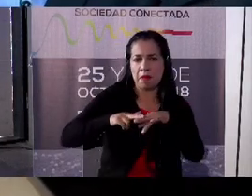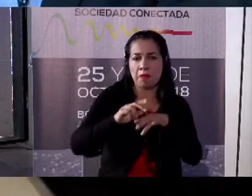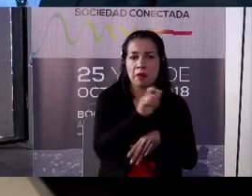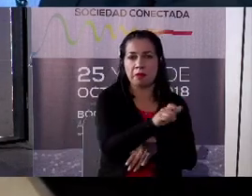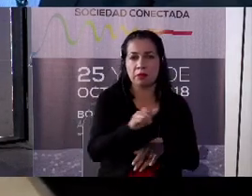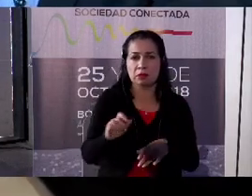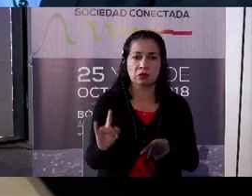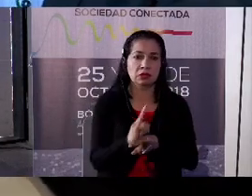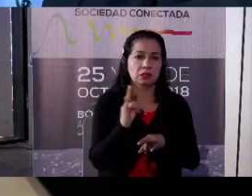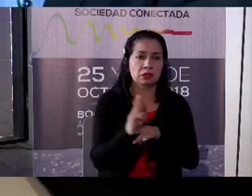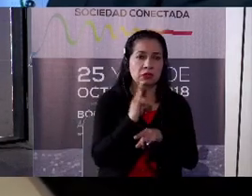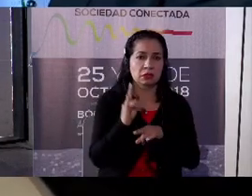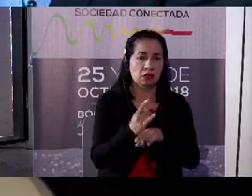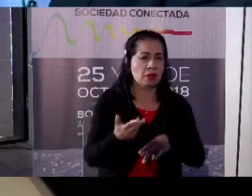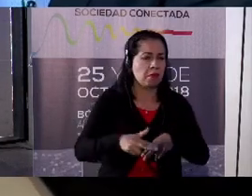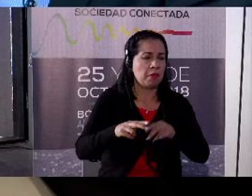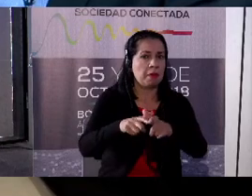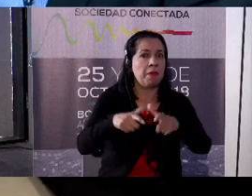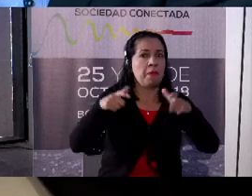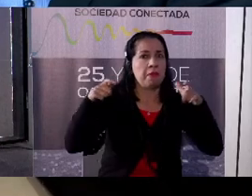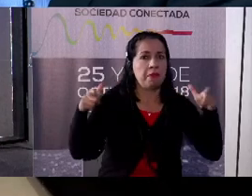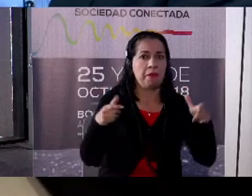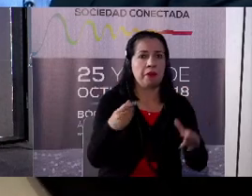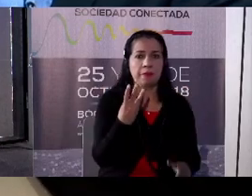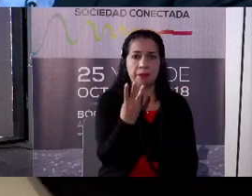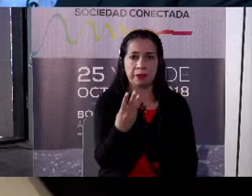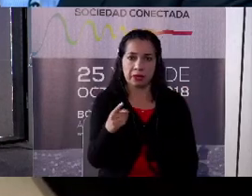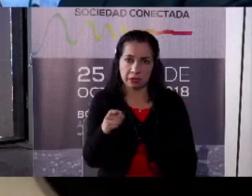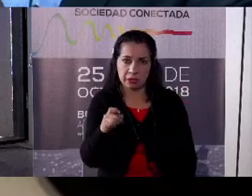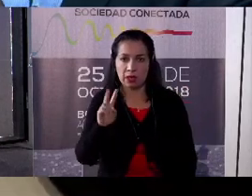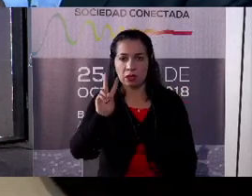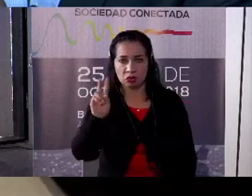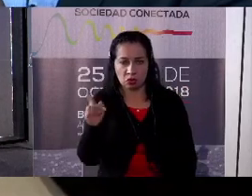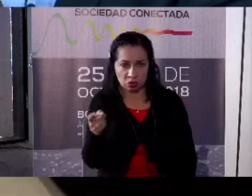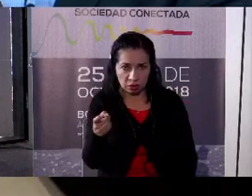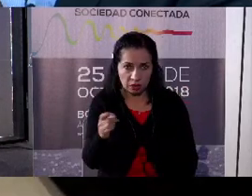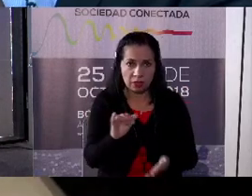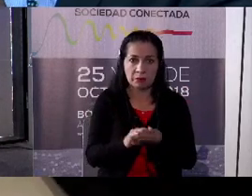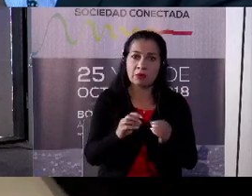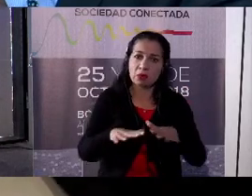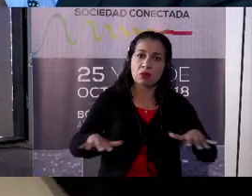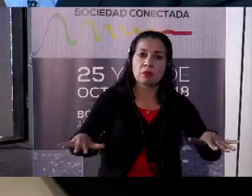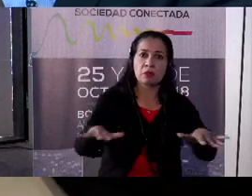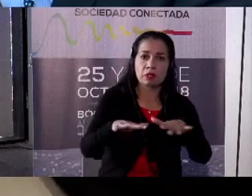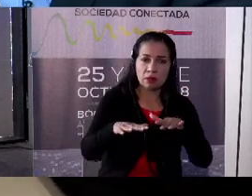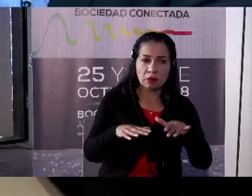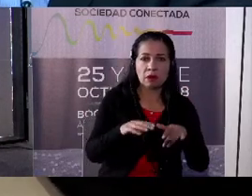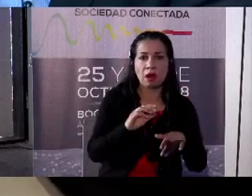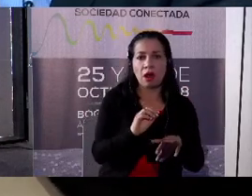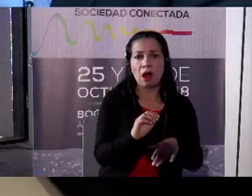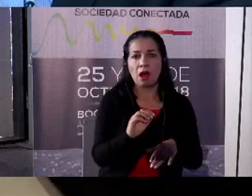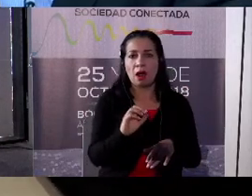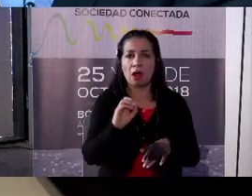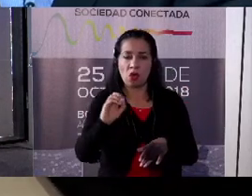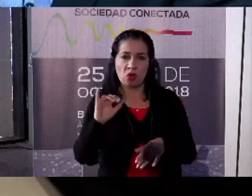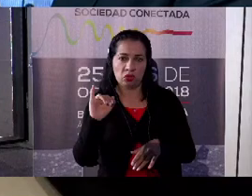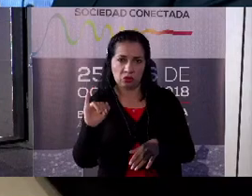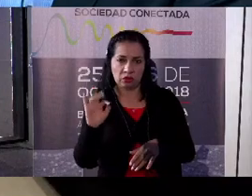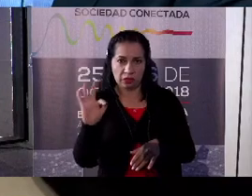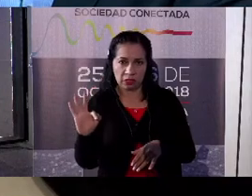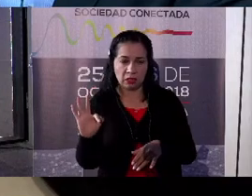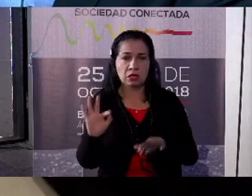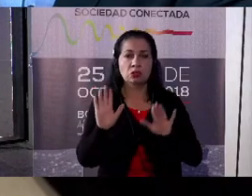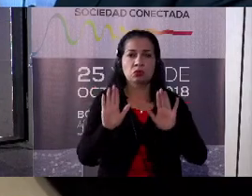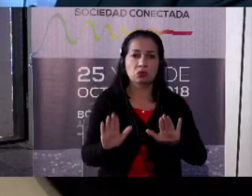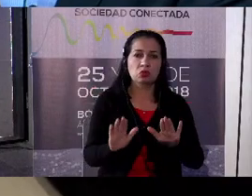de 3g Y 2g juntos y si hablamos de este dominio de iot se espera que para esa época también las tecnologías